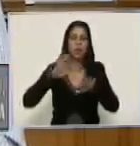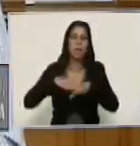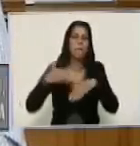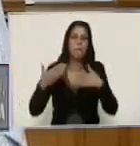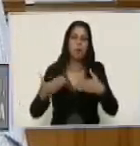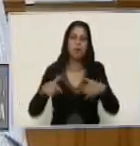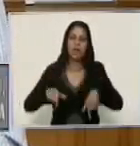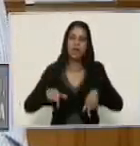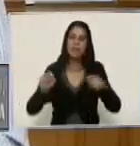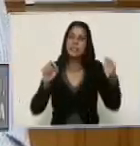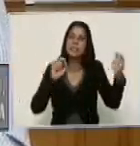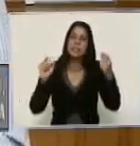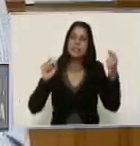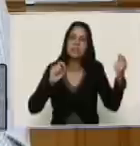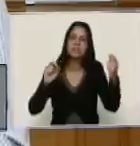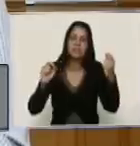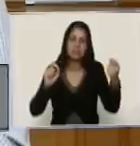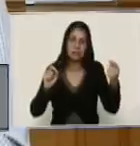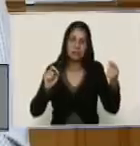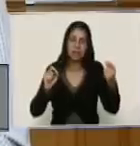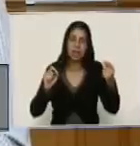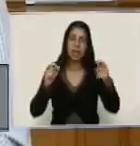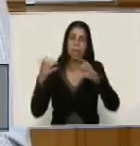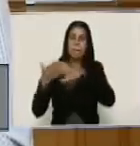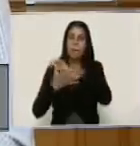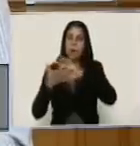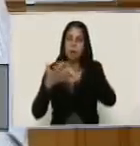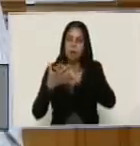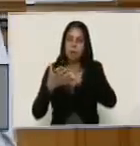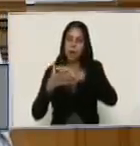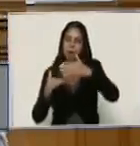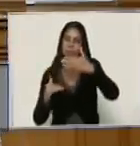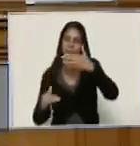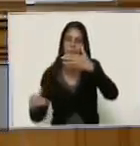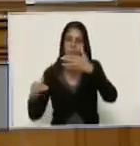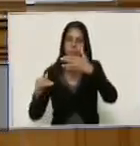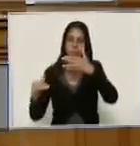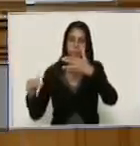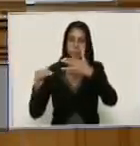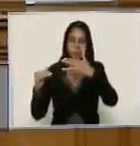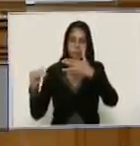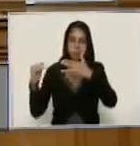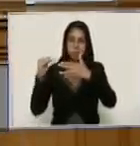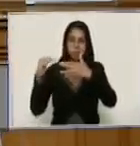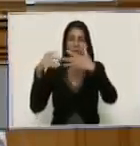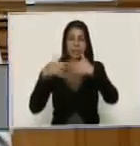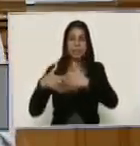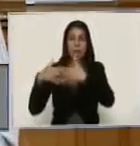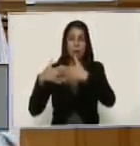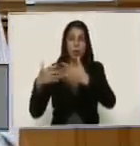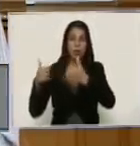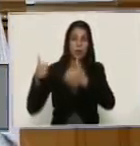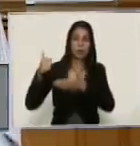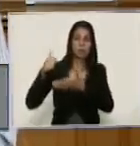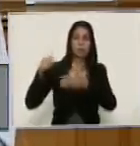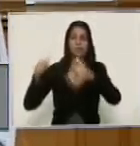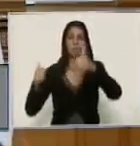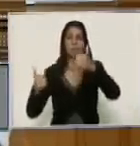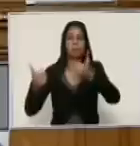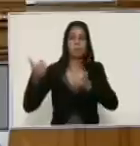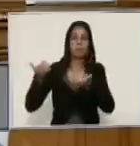debate y de la crisis estructural que tiene el imperialismo y